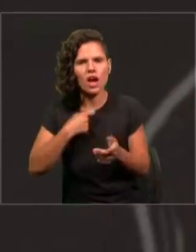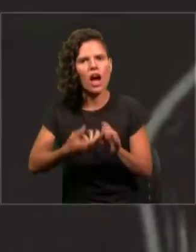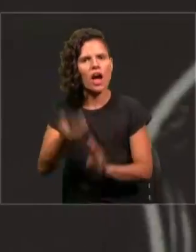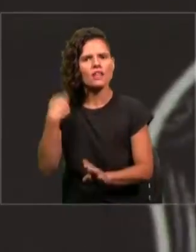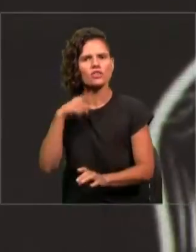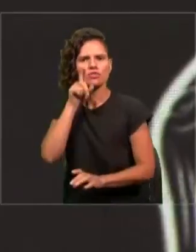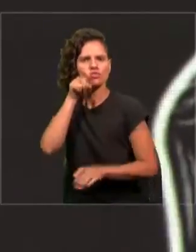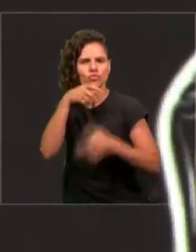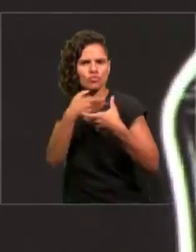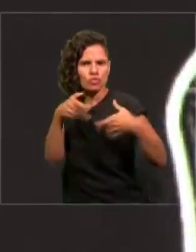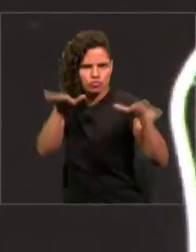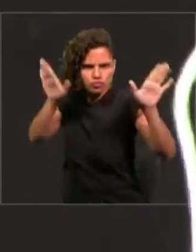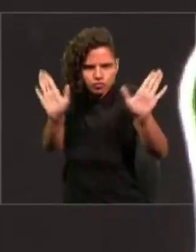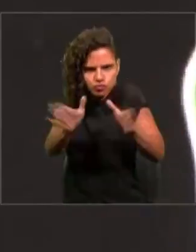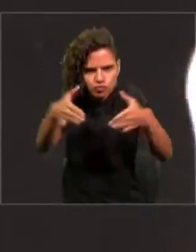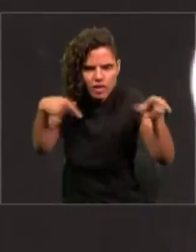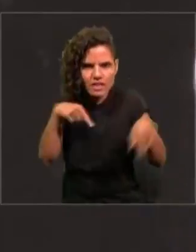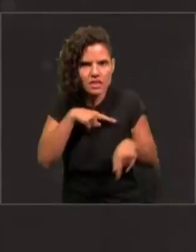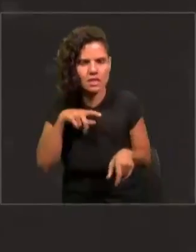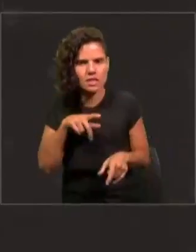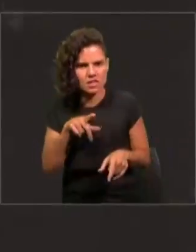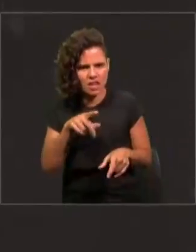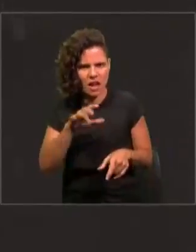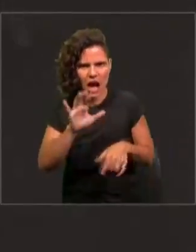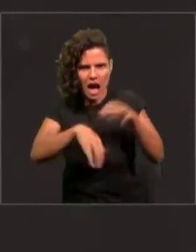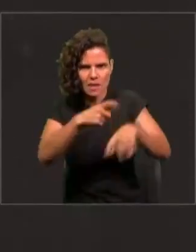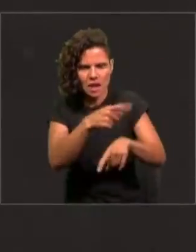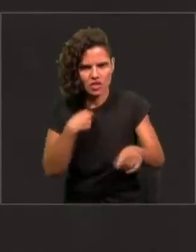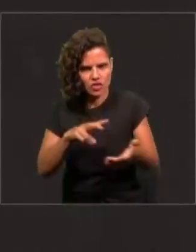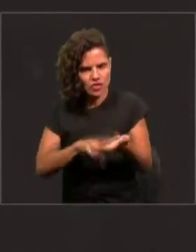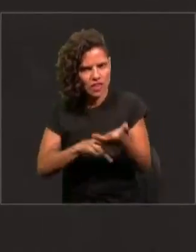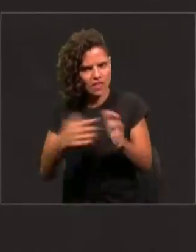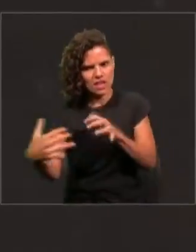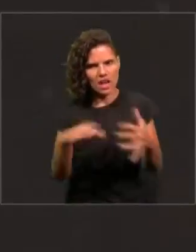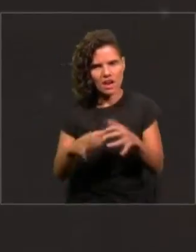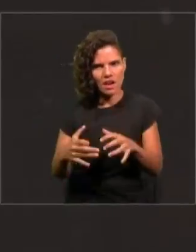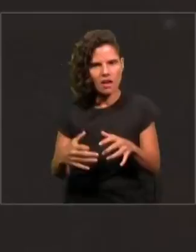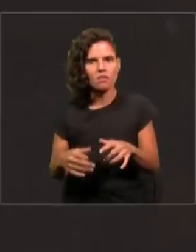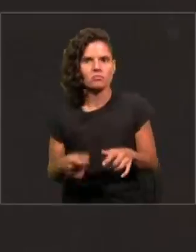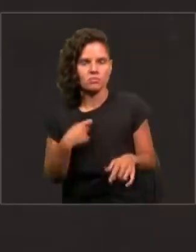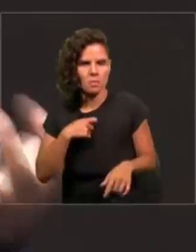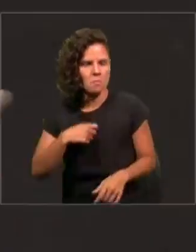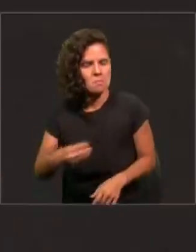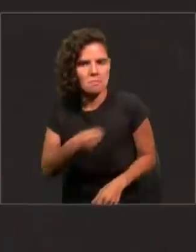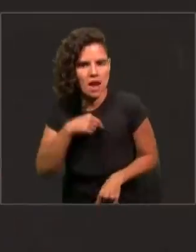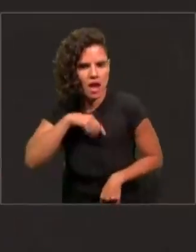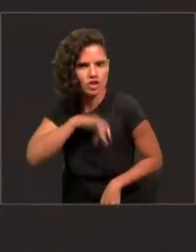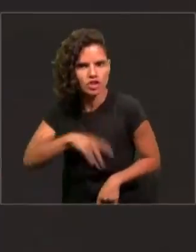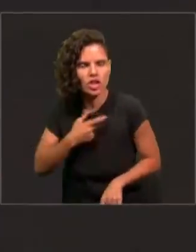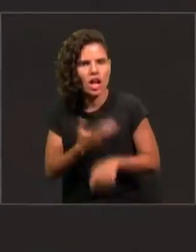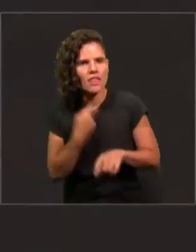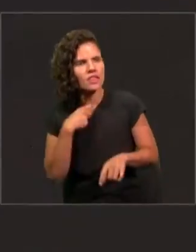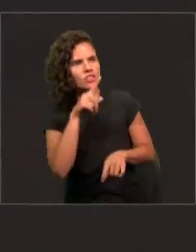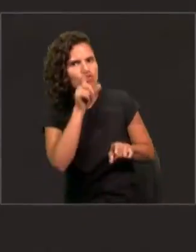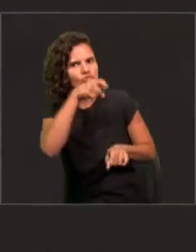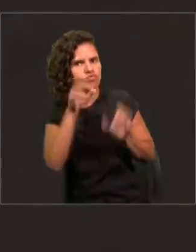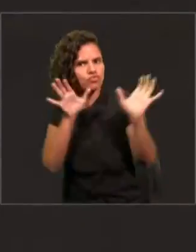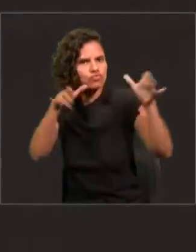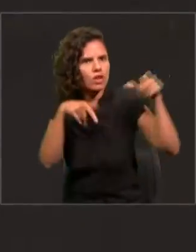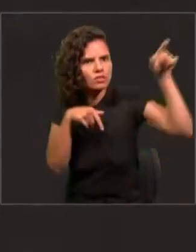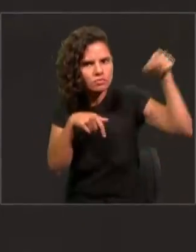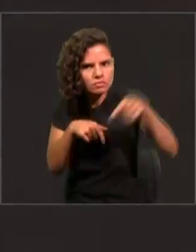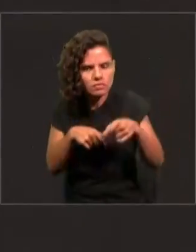no representó jamás un animal guerrero, ¿no?, como penosamente en Chile se ha ocupado y desastrosamente la DINA lo ocupó para